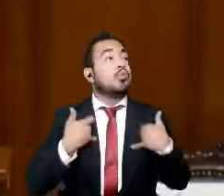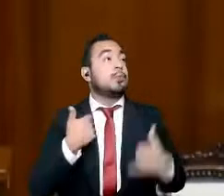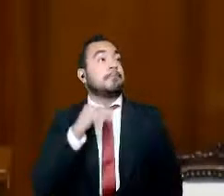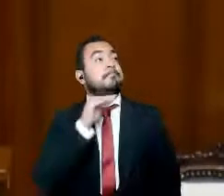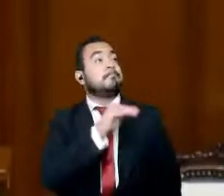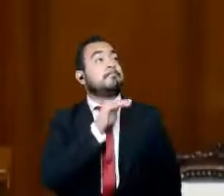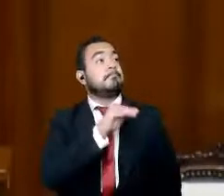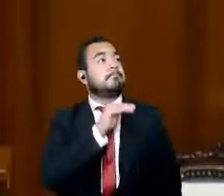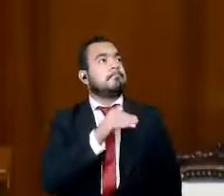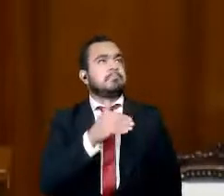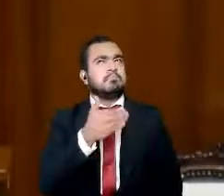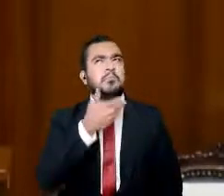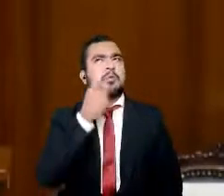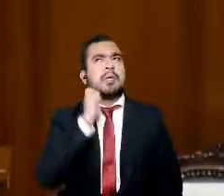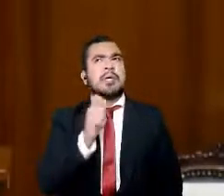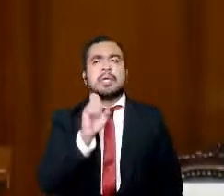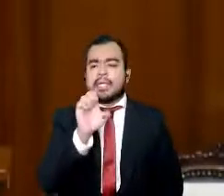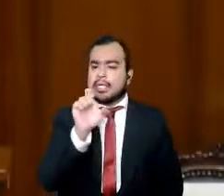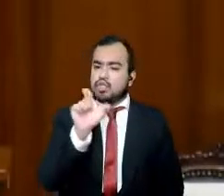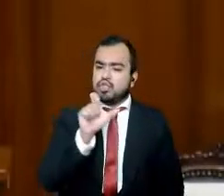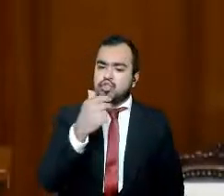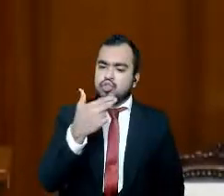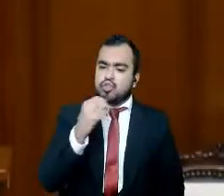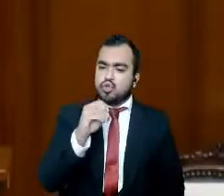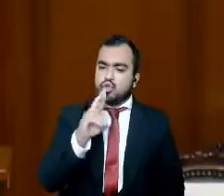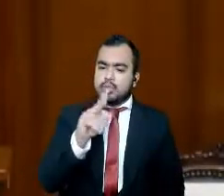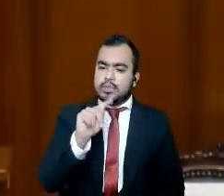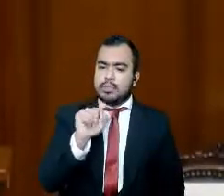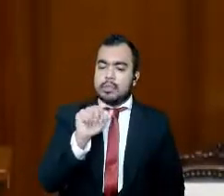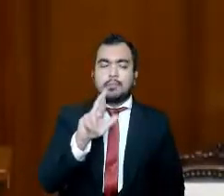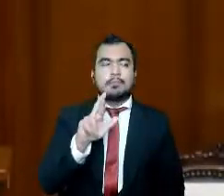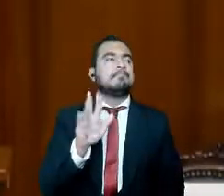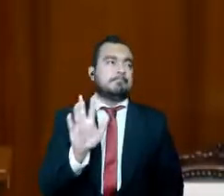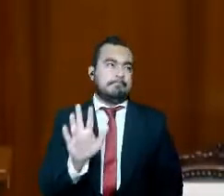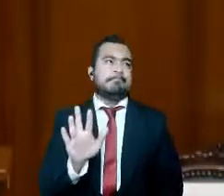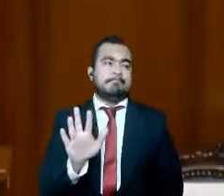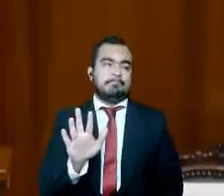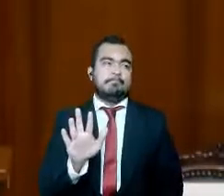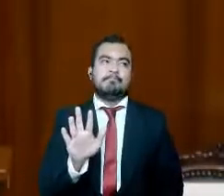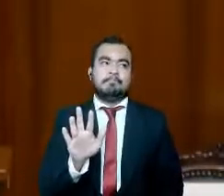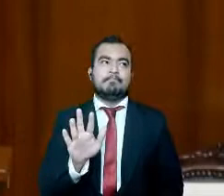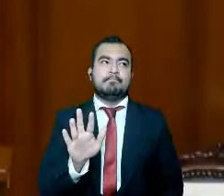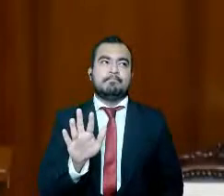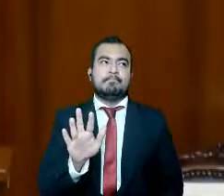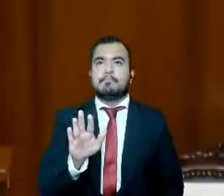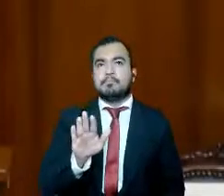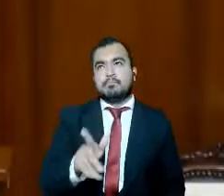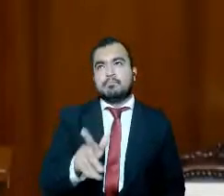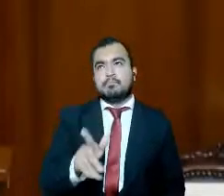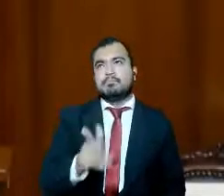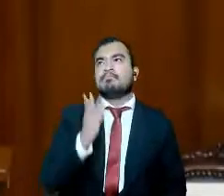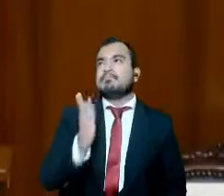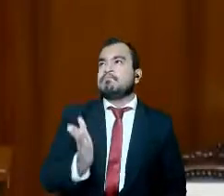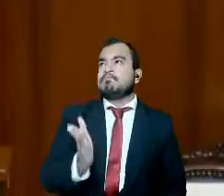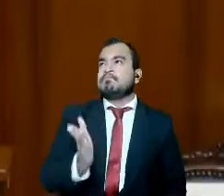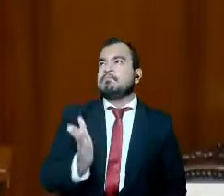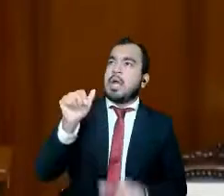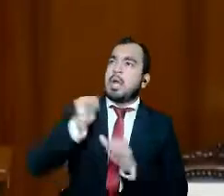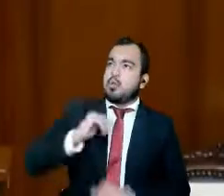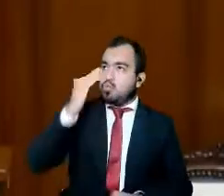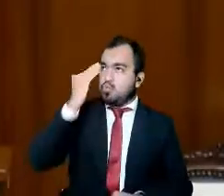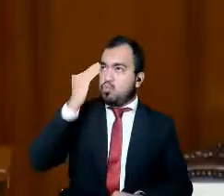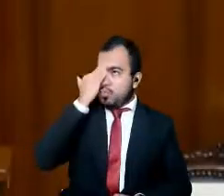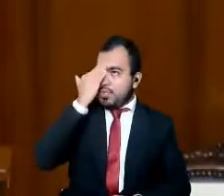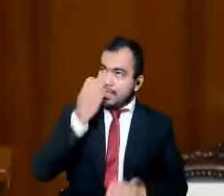exhortar, pero nos pidieron que le pidiéramos a la autoridad estatal y a las autoridades municipales